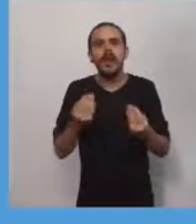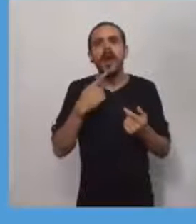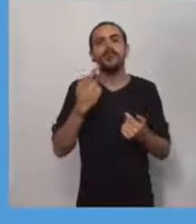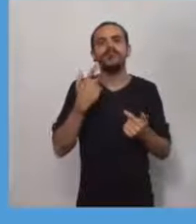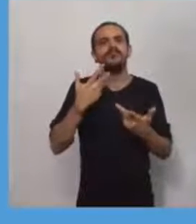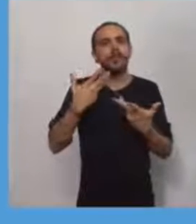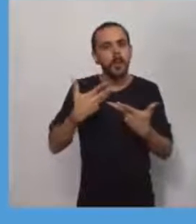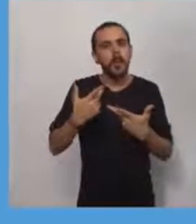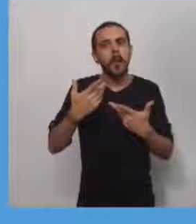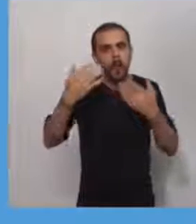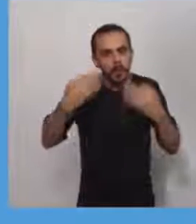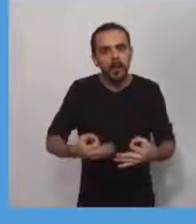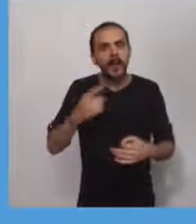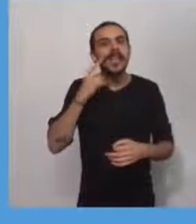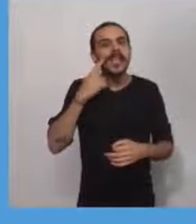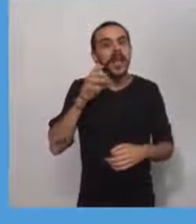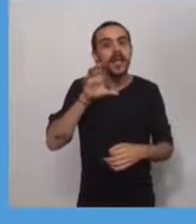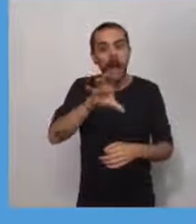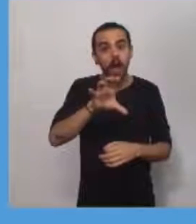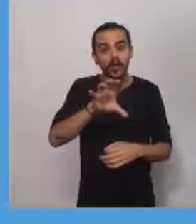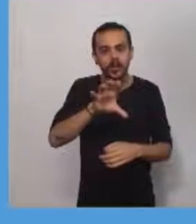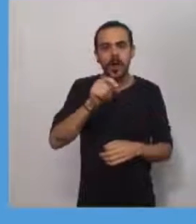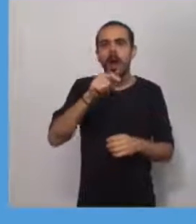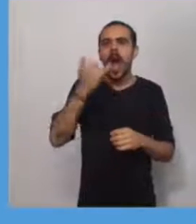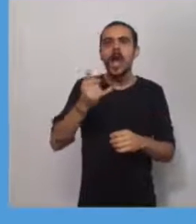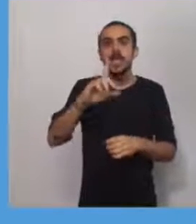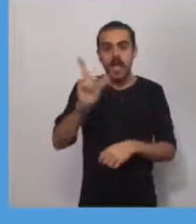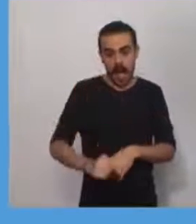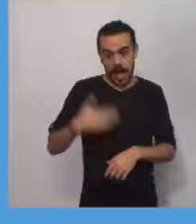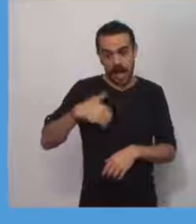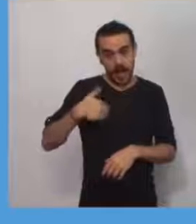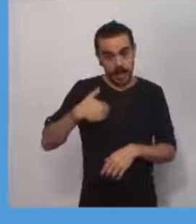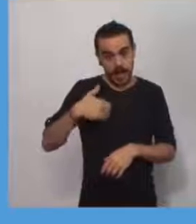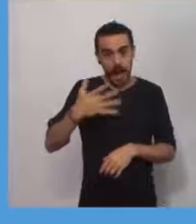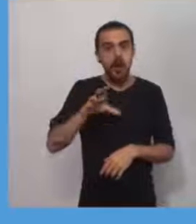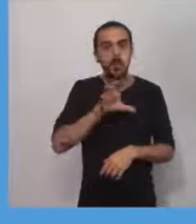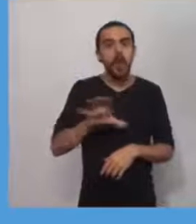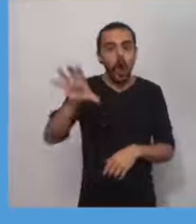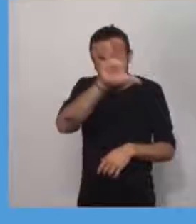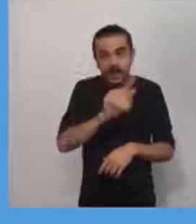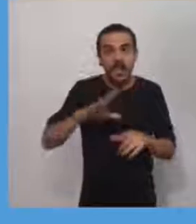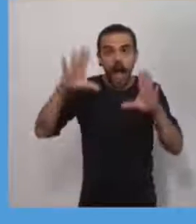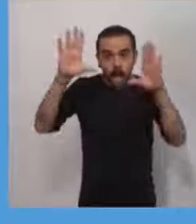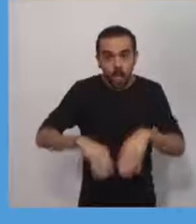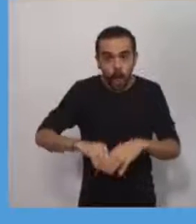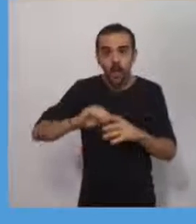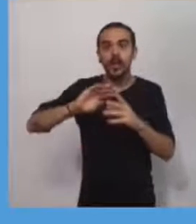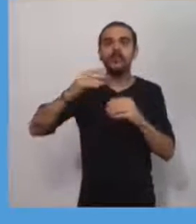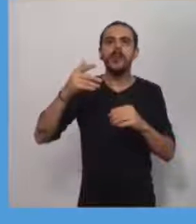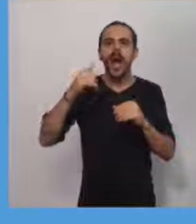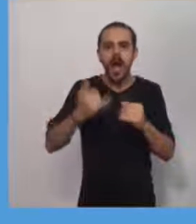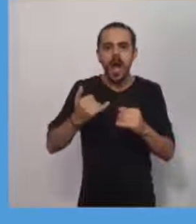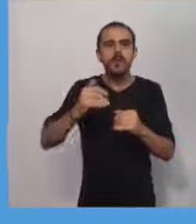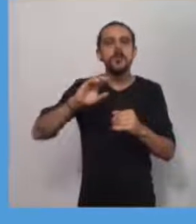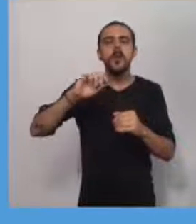entre ríos entre las 5 provincias que en el marco de la cuarentena administrada pueden